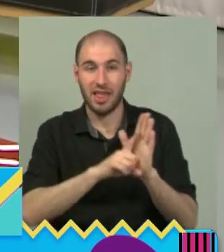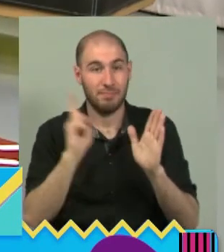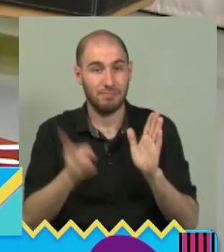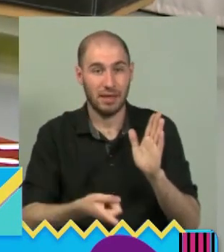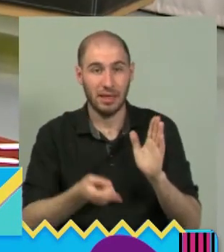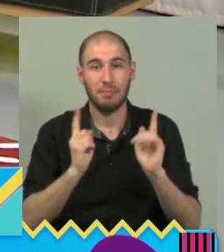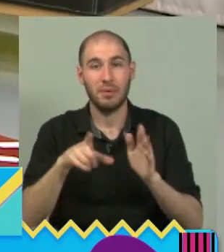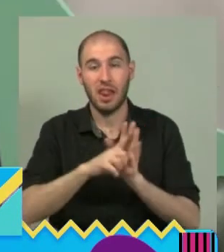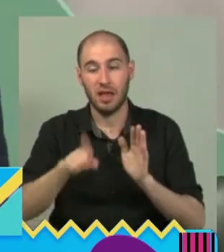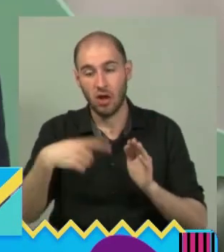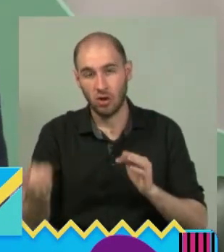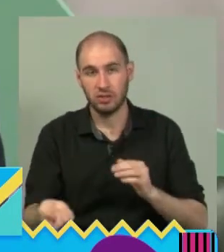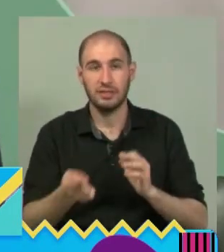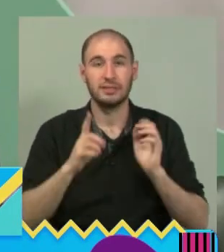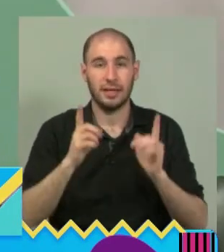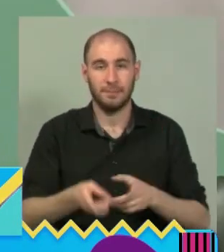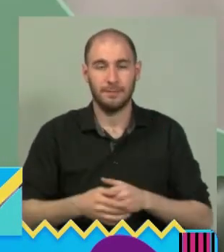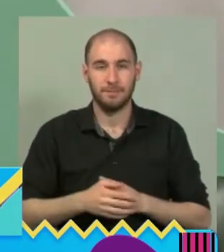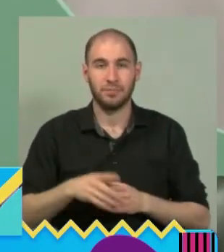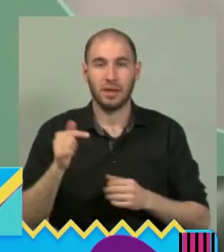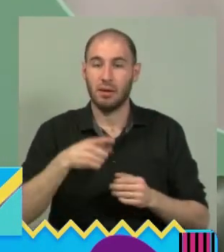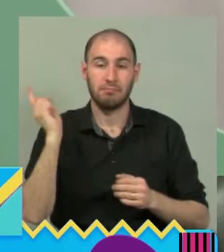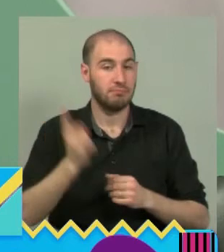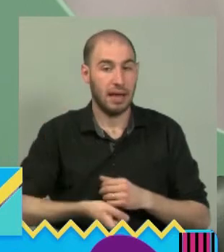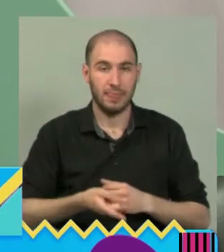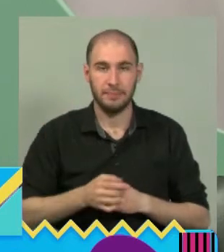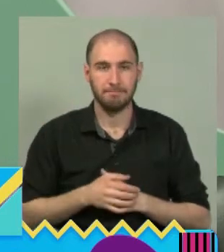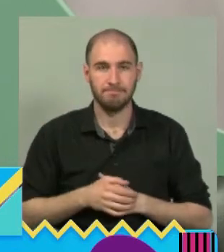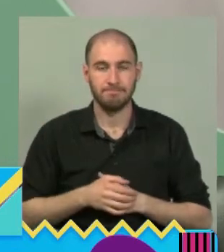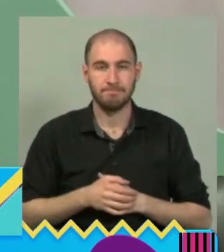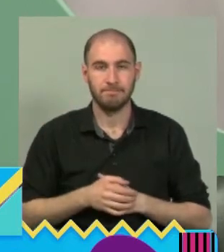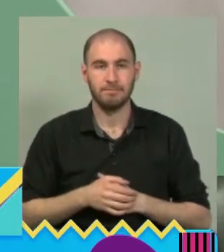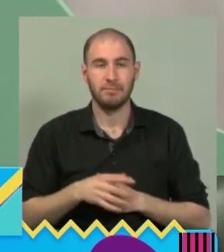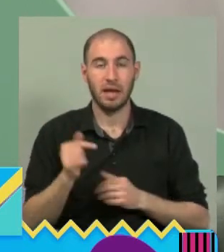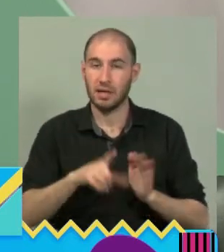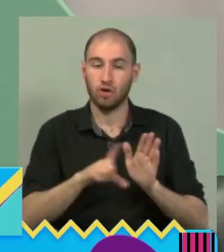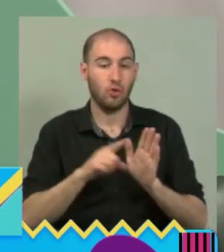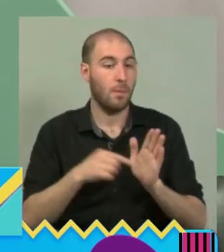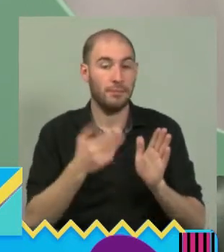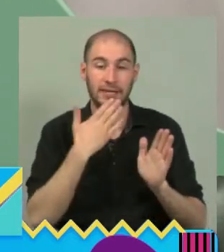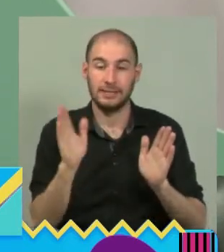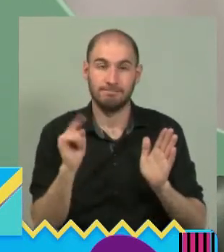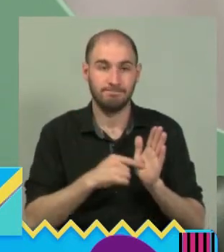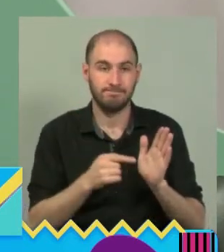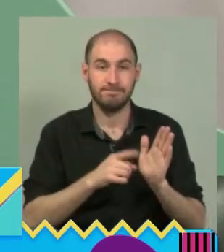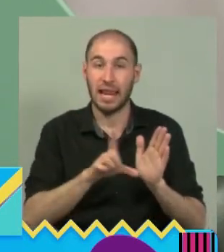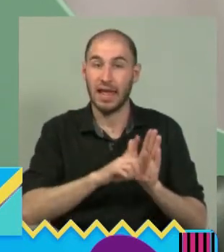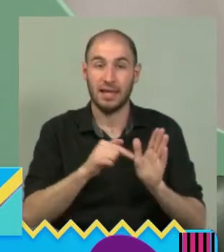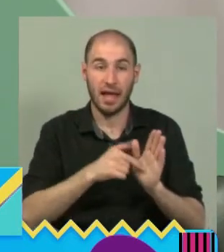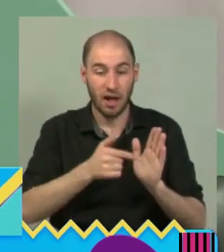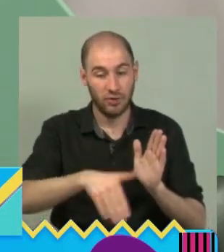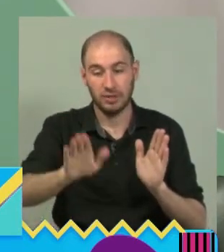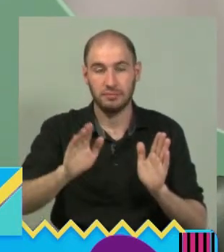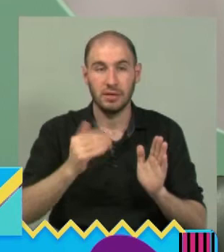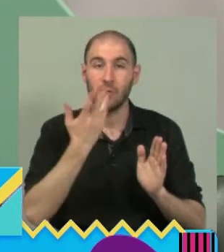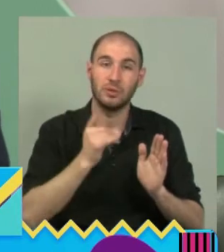como tantas otras leyes que hoy están impuestas, se deben cumplir. Por lo tanto, esta ley, por ahora, nos